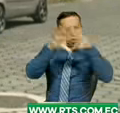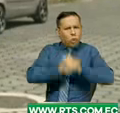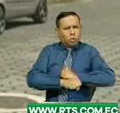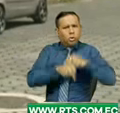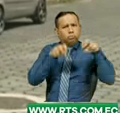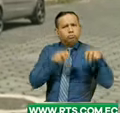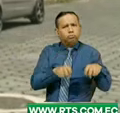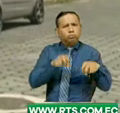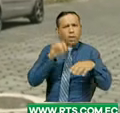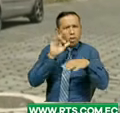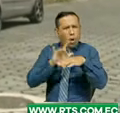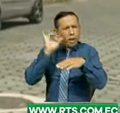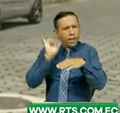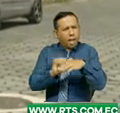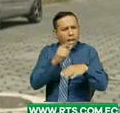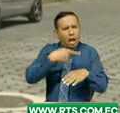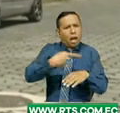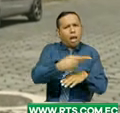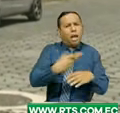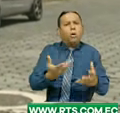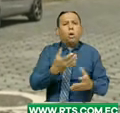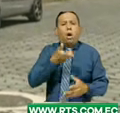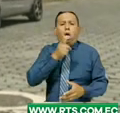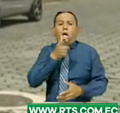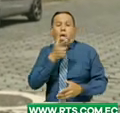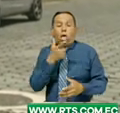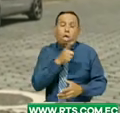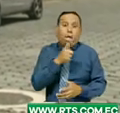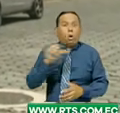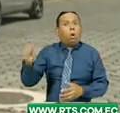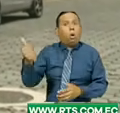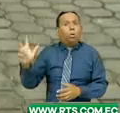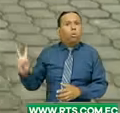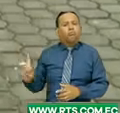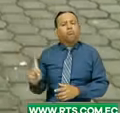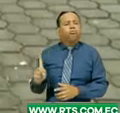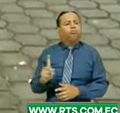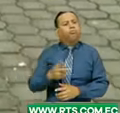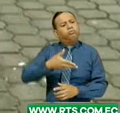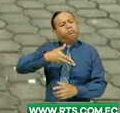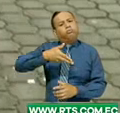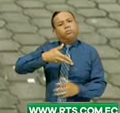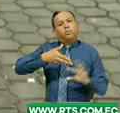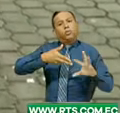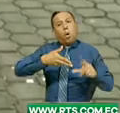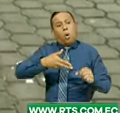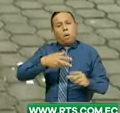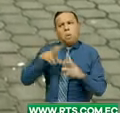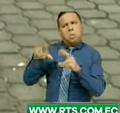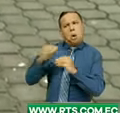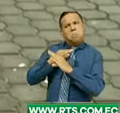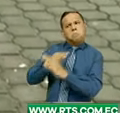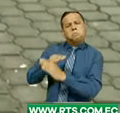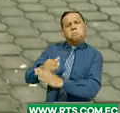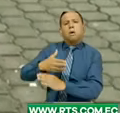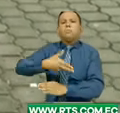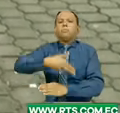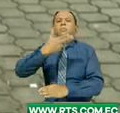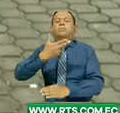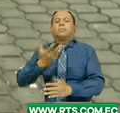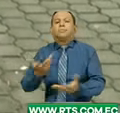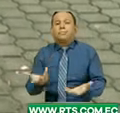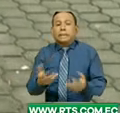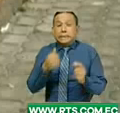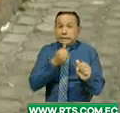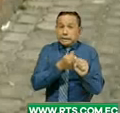La emergencia fue reportada cerca de las 23 horas con 30 minutos en una calle secundaria de la Ciudadela Ibarra, junto a un parque. Dos amigos